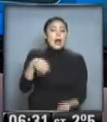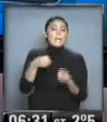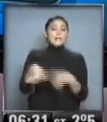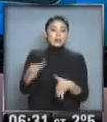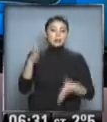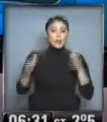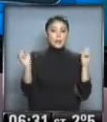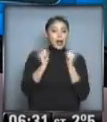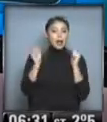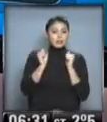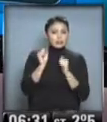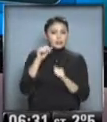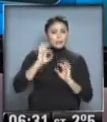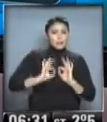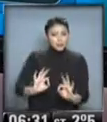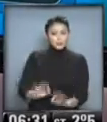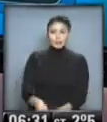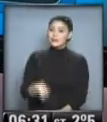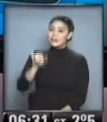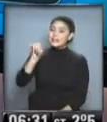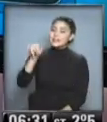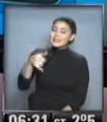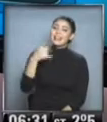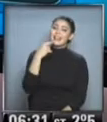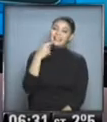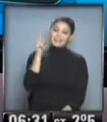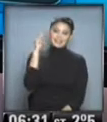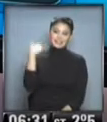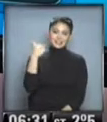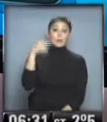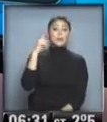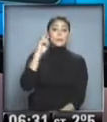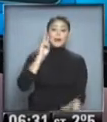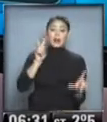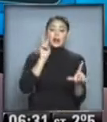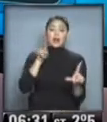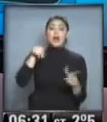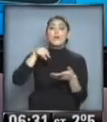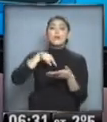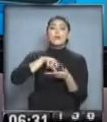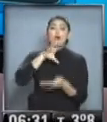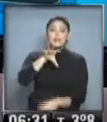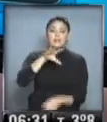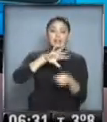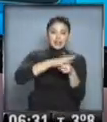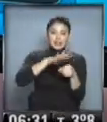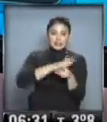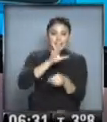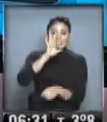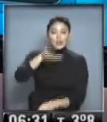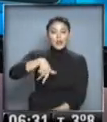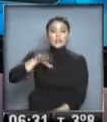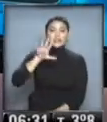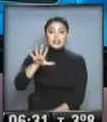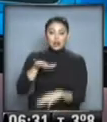a full, Nadia. A full, full, qué bueno, Cari. Pero fíjense en la provincia de Buenos Aires, Tandil. 5 bajo